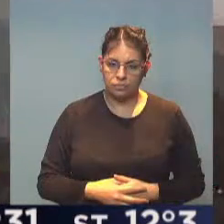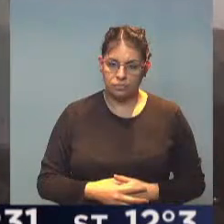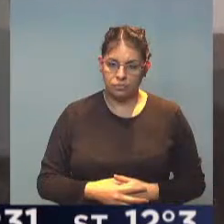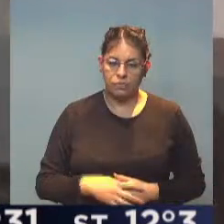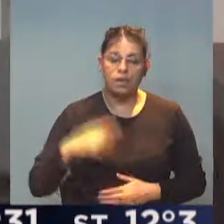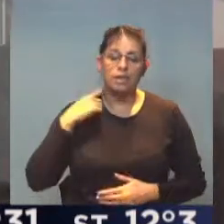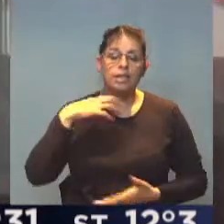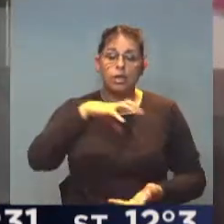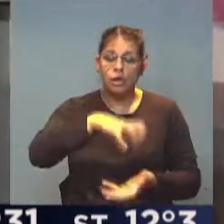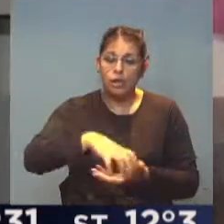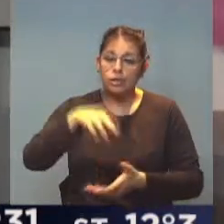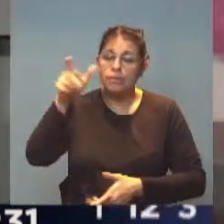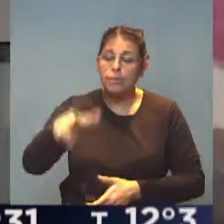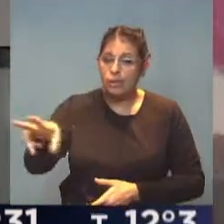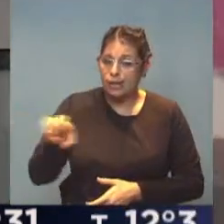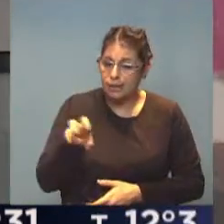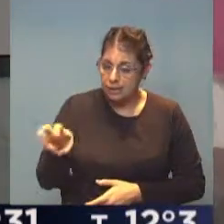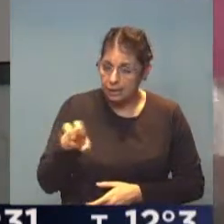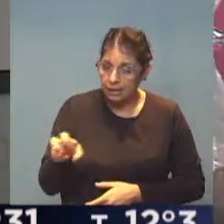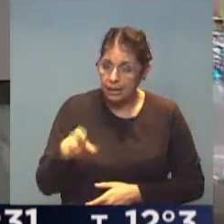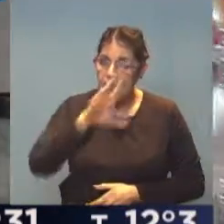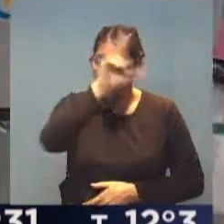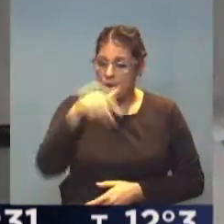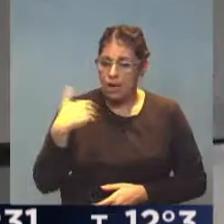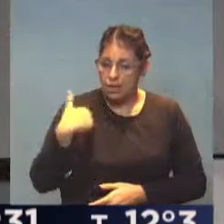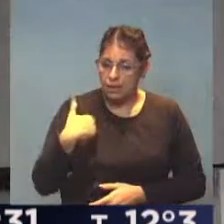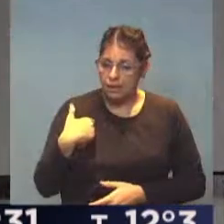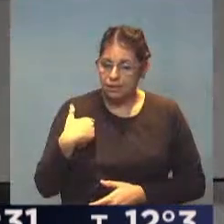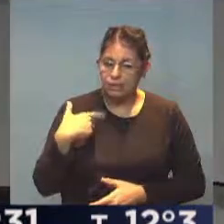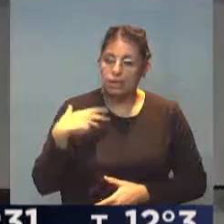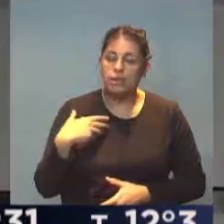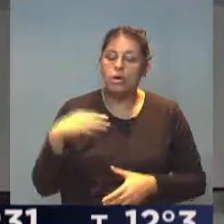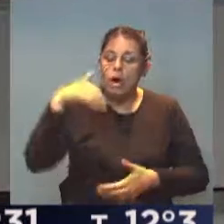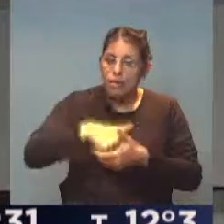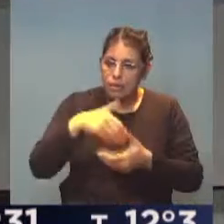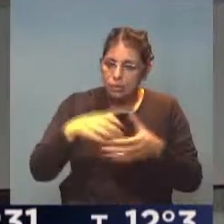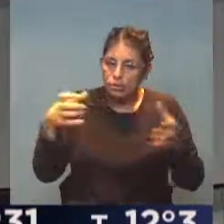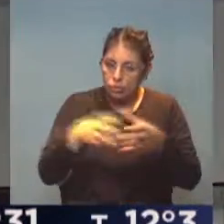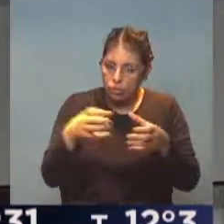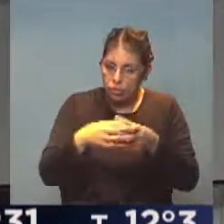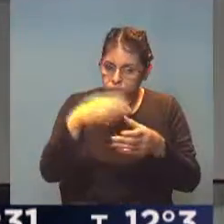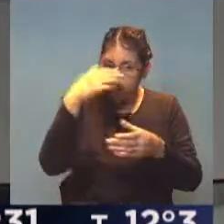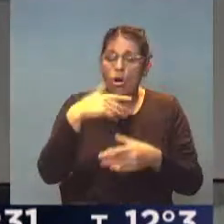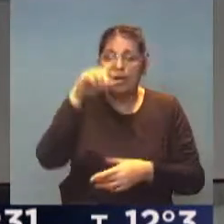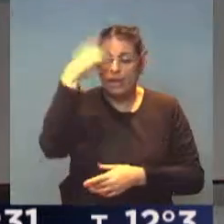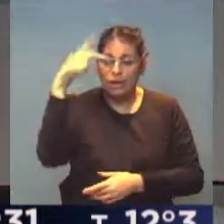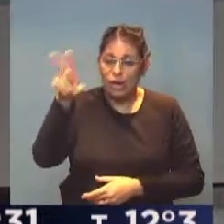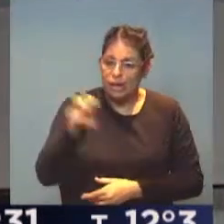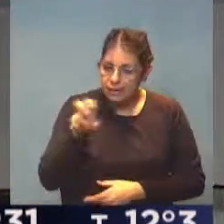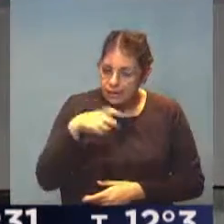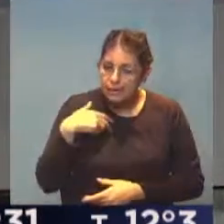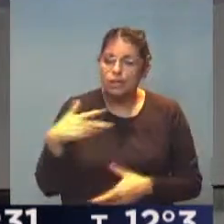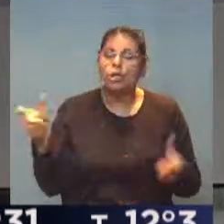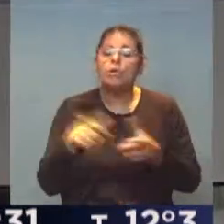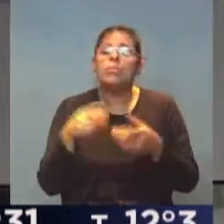13 organizaciones de inquilinos de todo el país que conforman el Frente Nacional de Inquilinos se reunieron para definir los pasos a seguir.